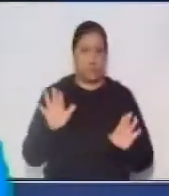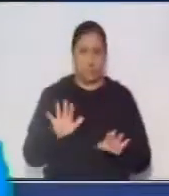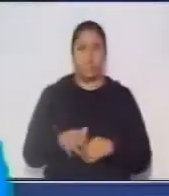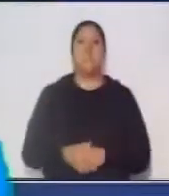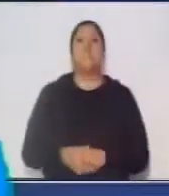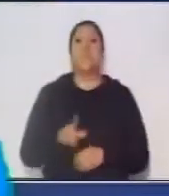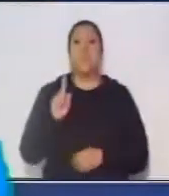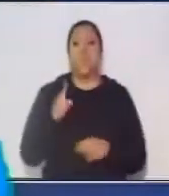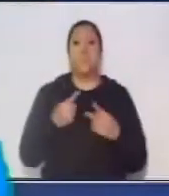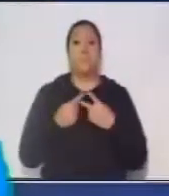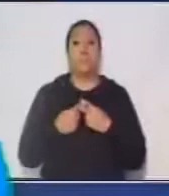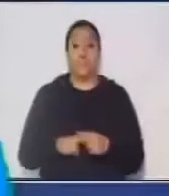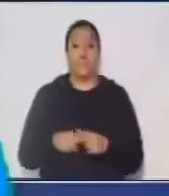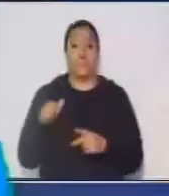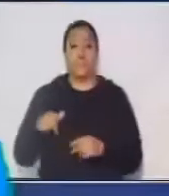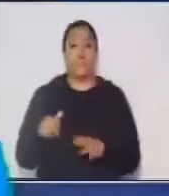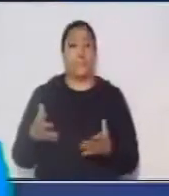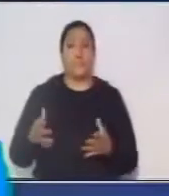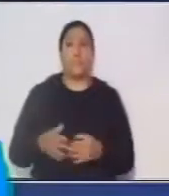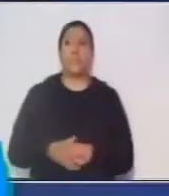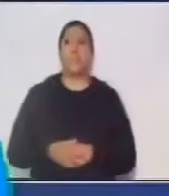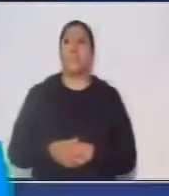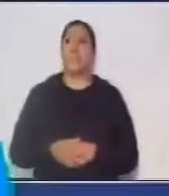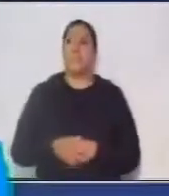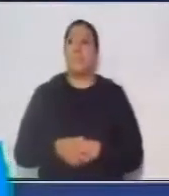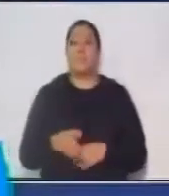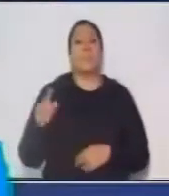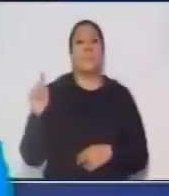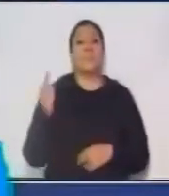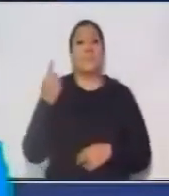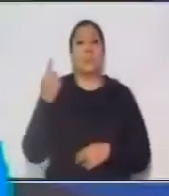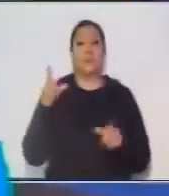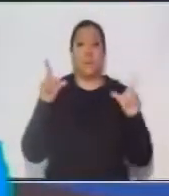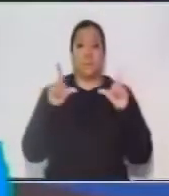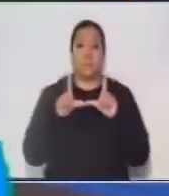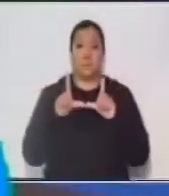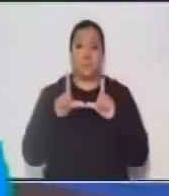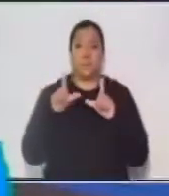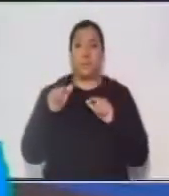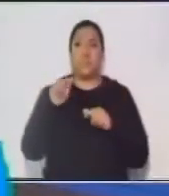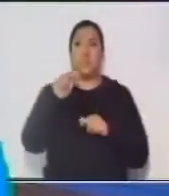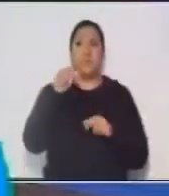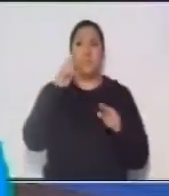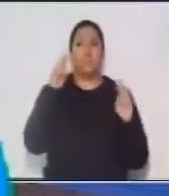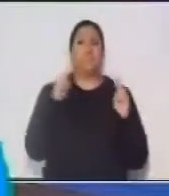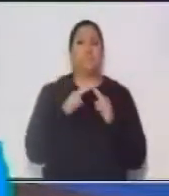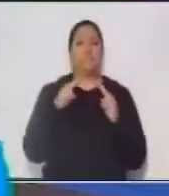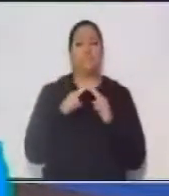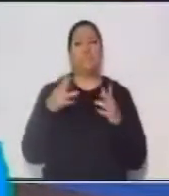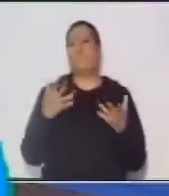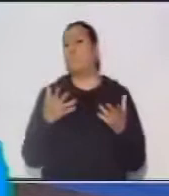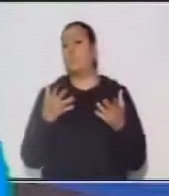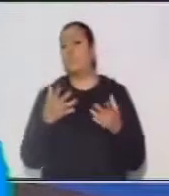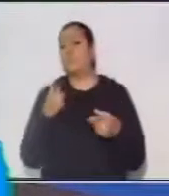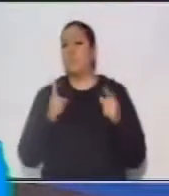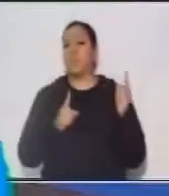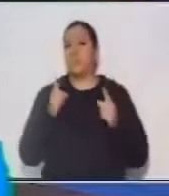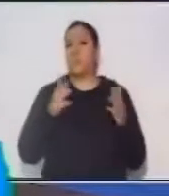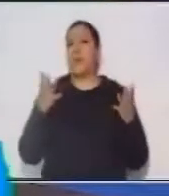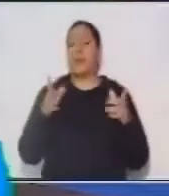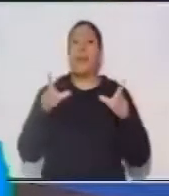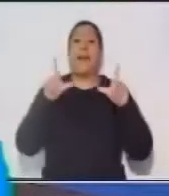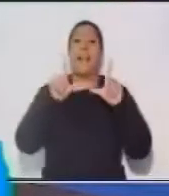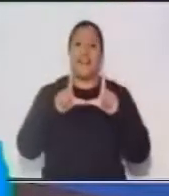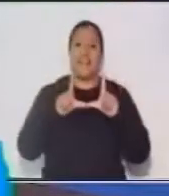empecemos entonces por el cuadrilátero que tú reconoces mejor, el